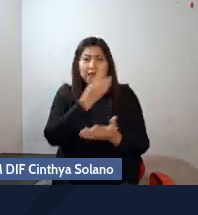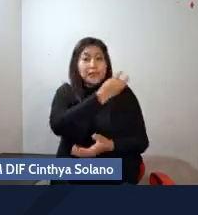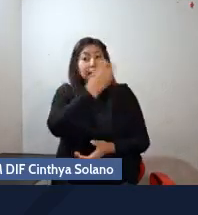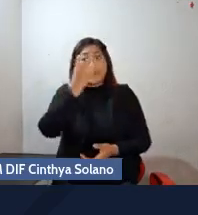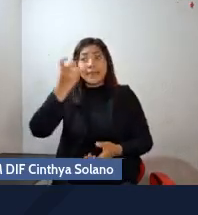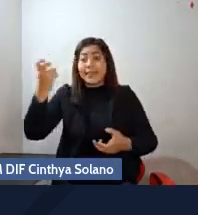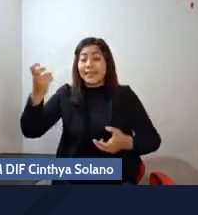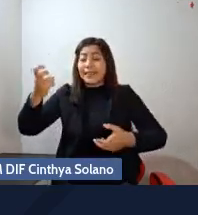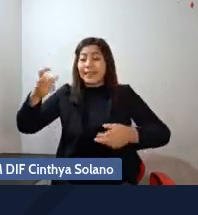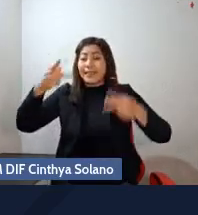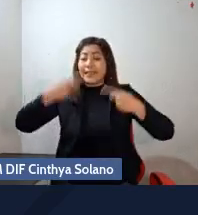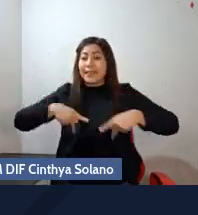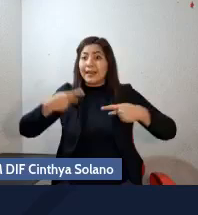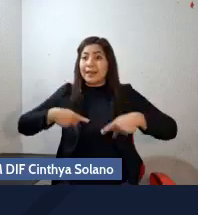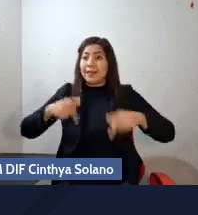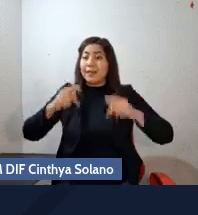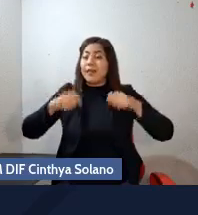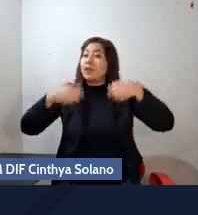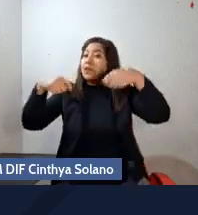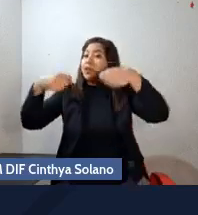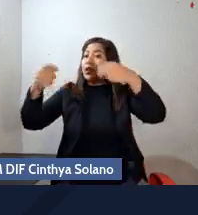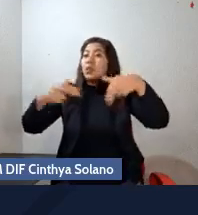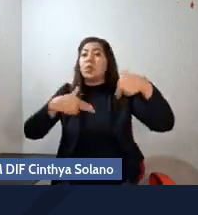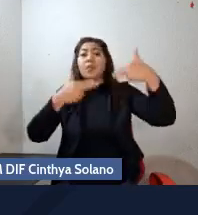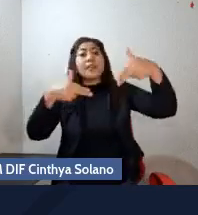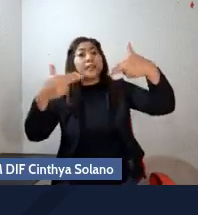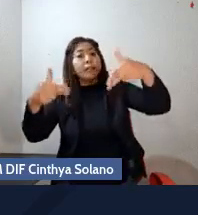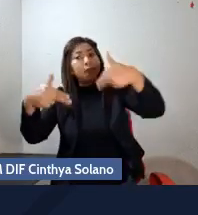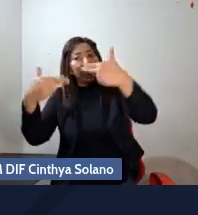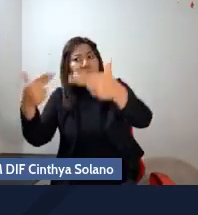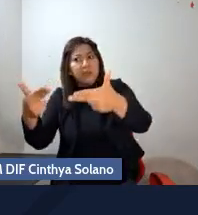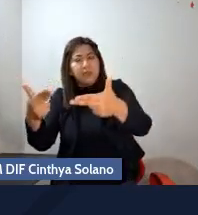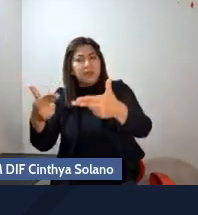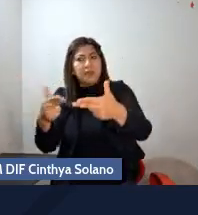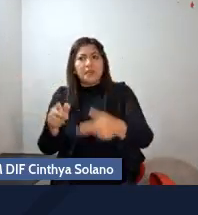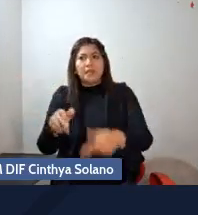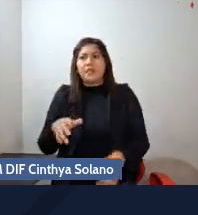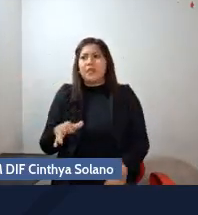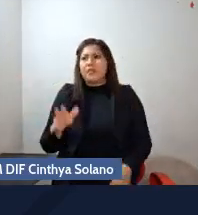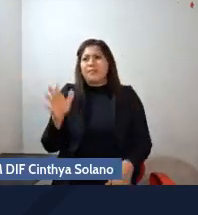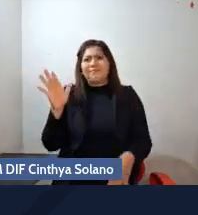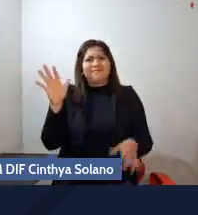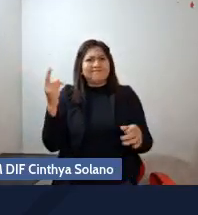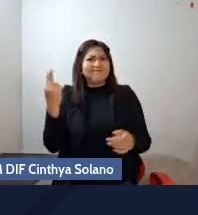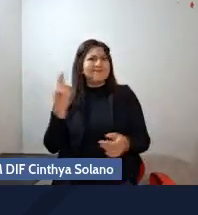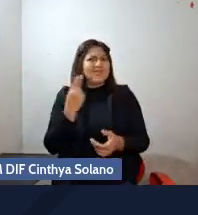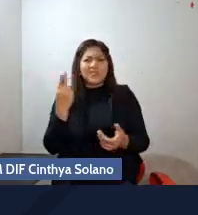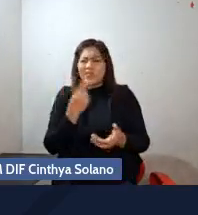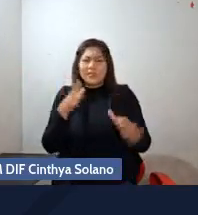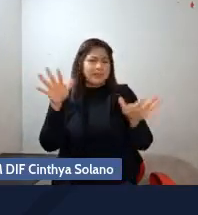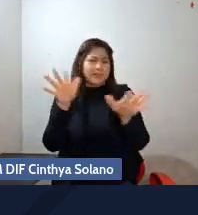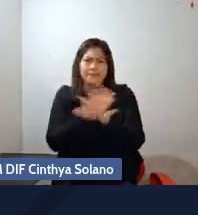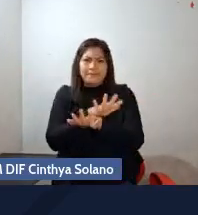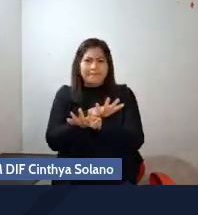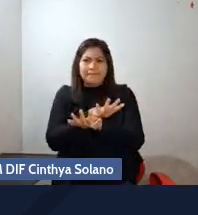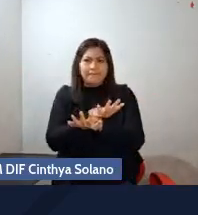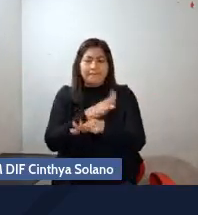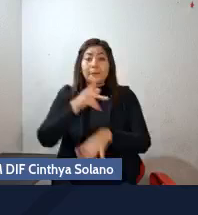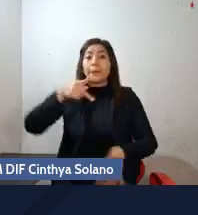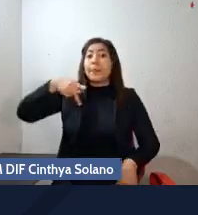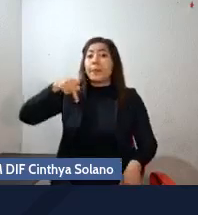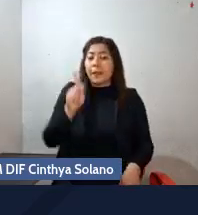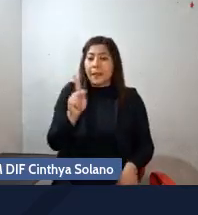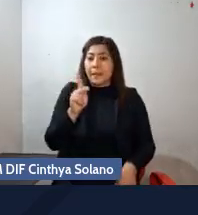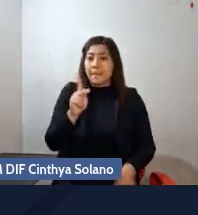quiero dejar mis bienes, pues no es necesario cambiarlo. Ajá. Pero si yo no estoy segura